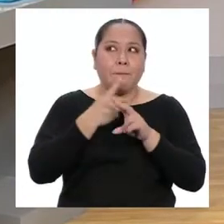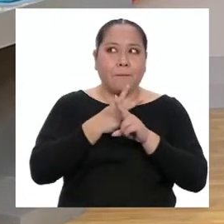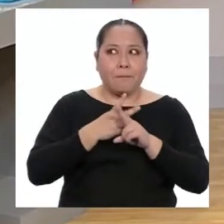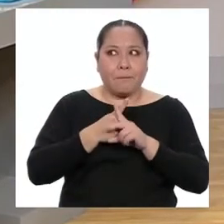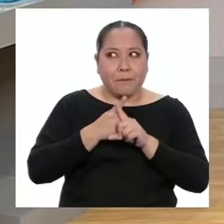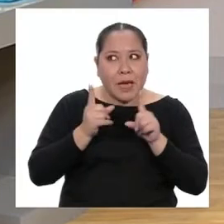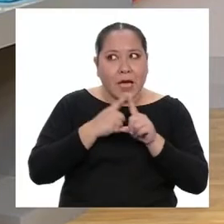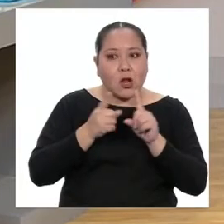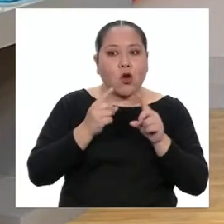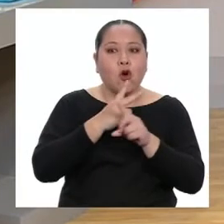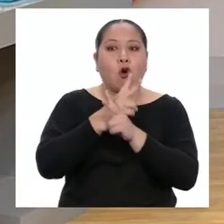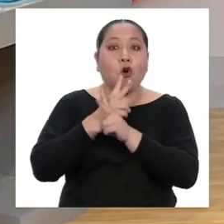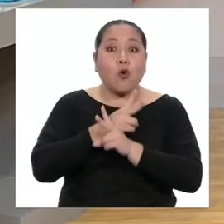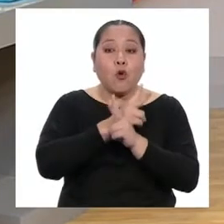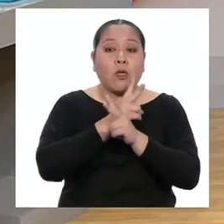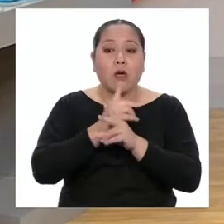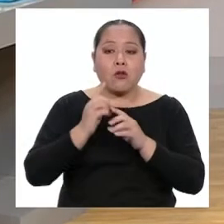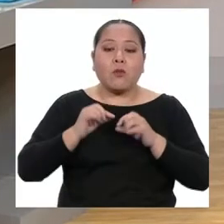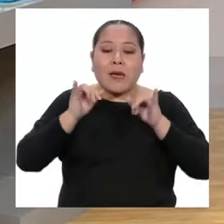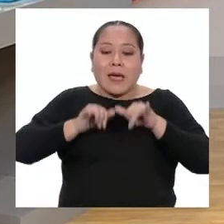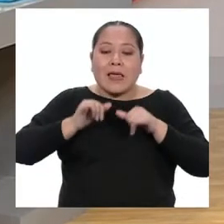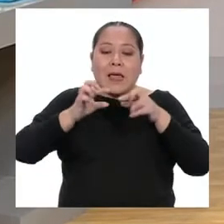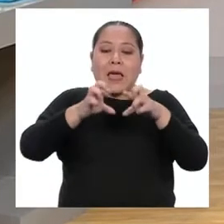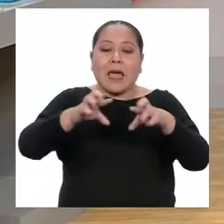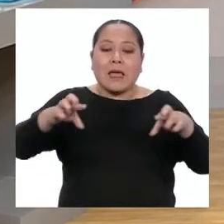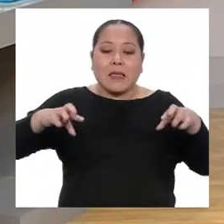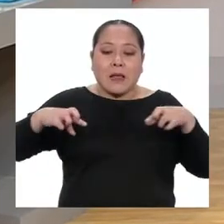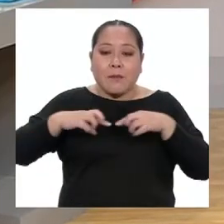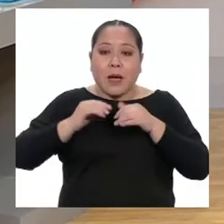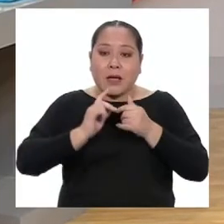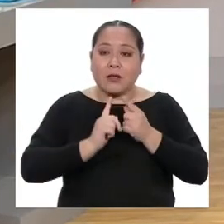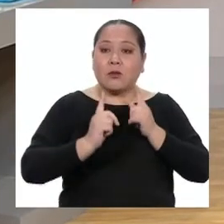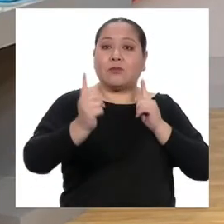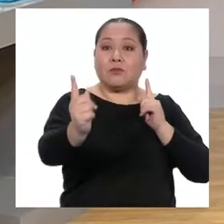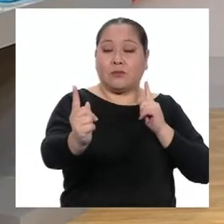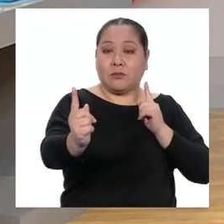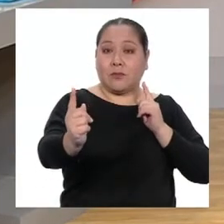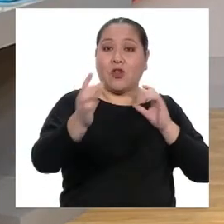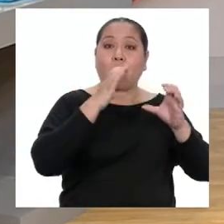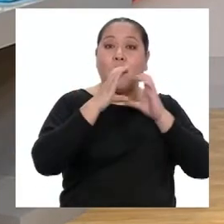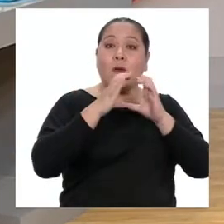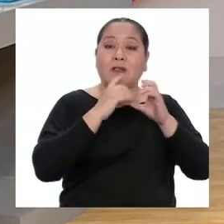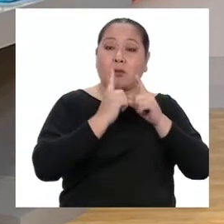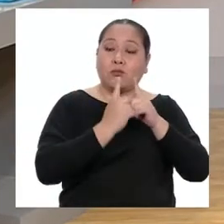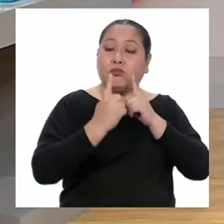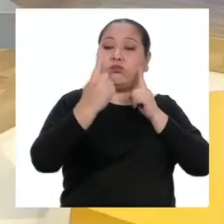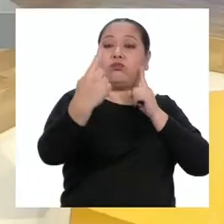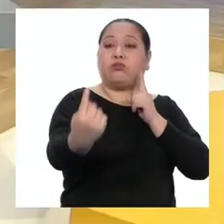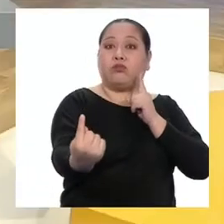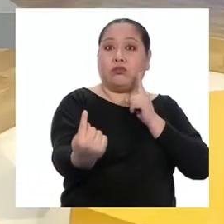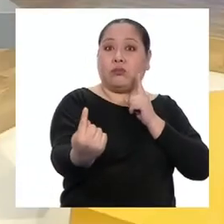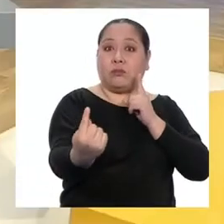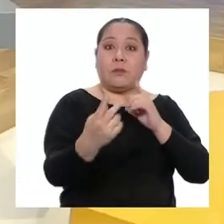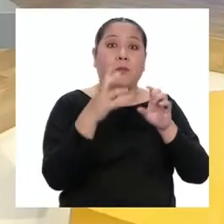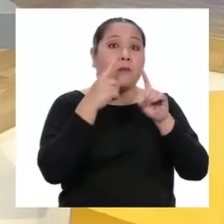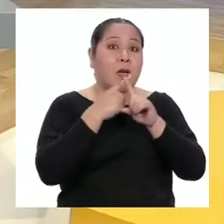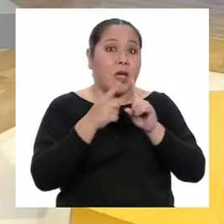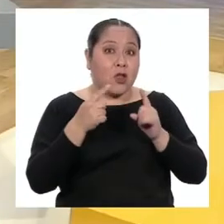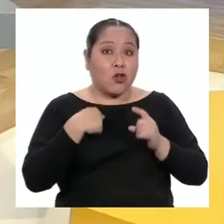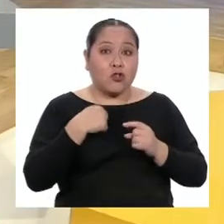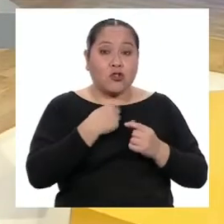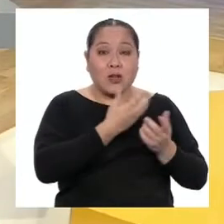precaución solo entré al patio y conversamos a 2 metros de distancia. Pero les llevé